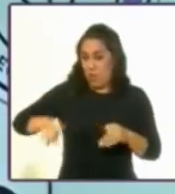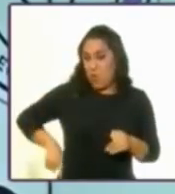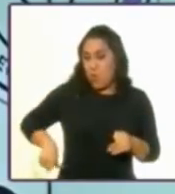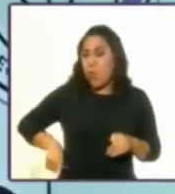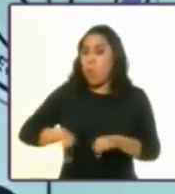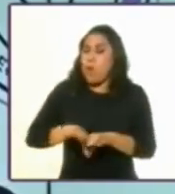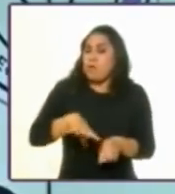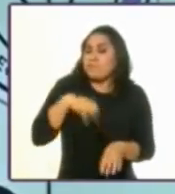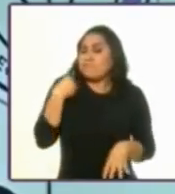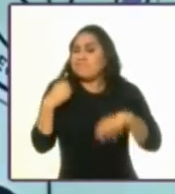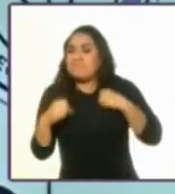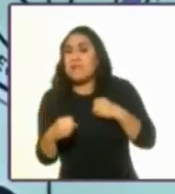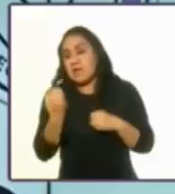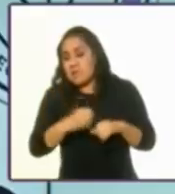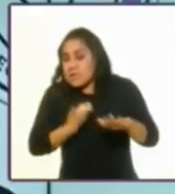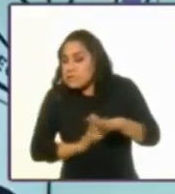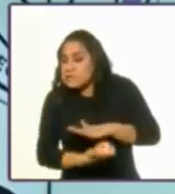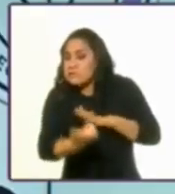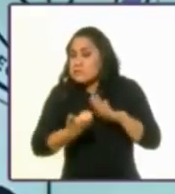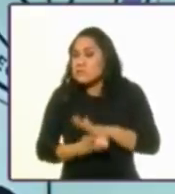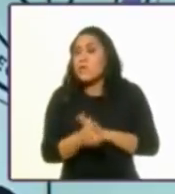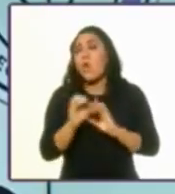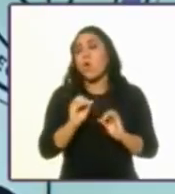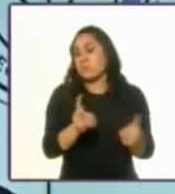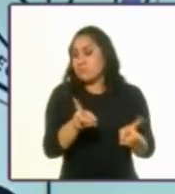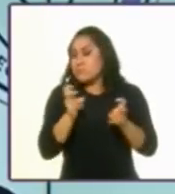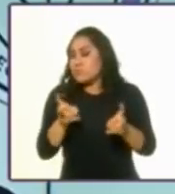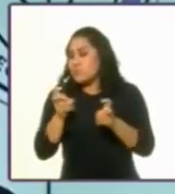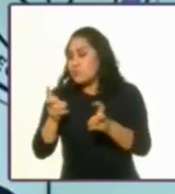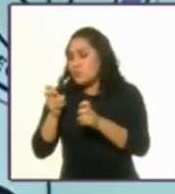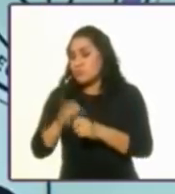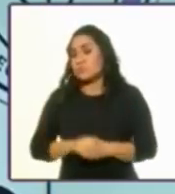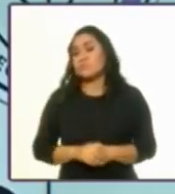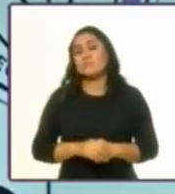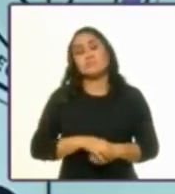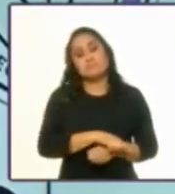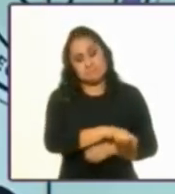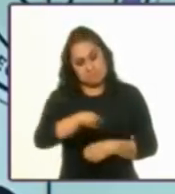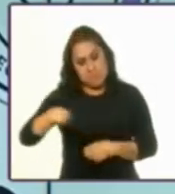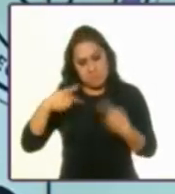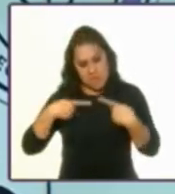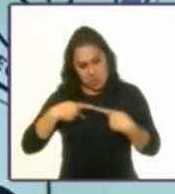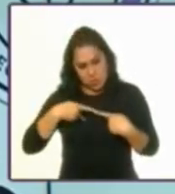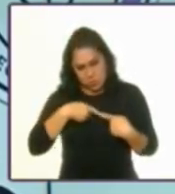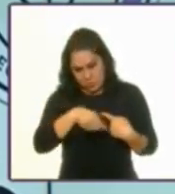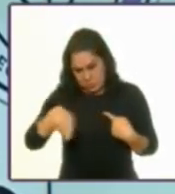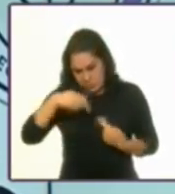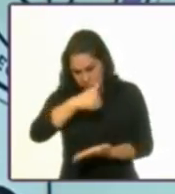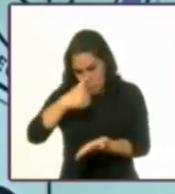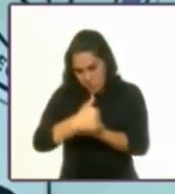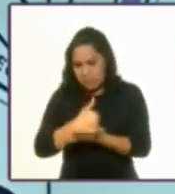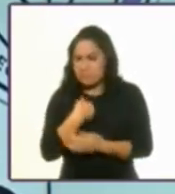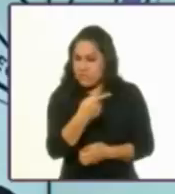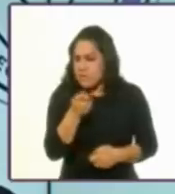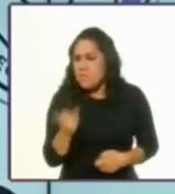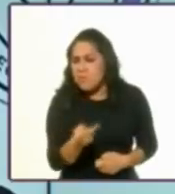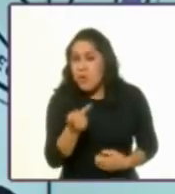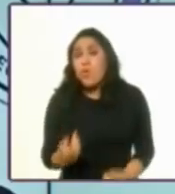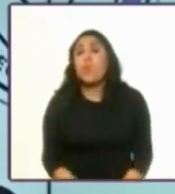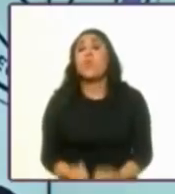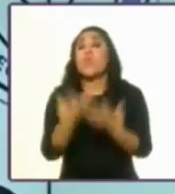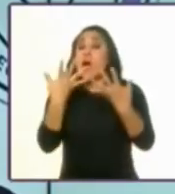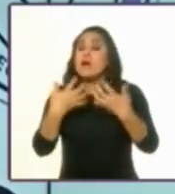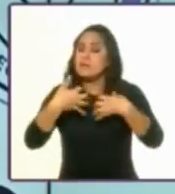para extorsionar y robar ciudadano te pregunto a ti cuántas empresas se han